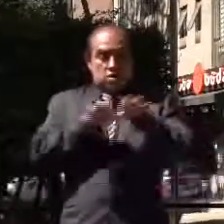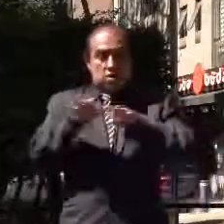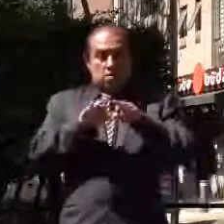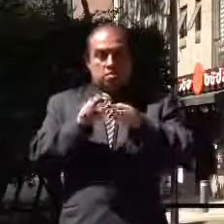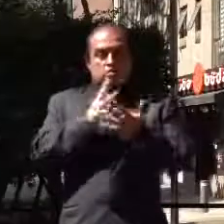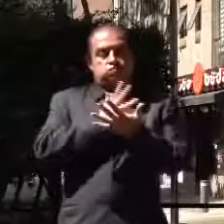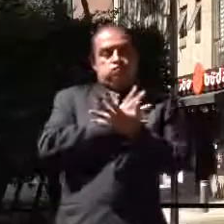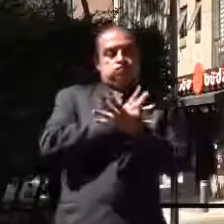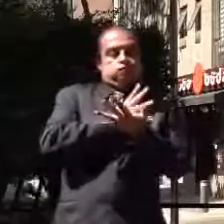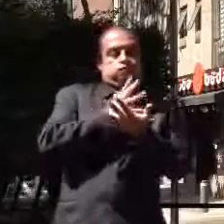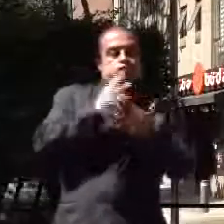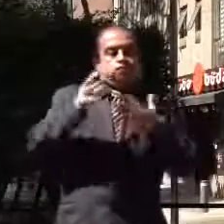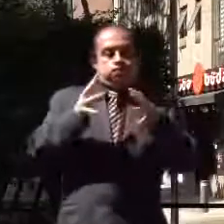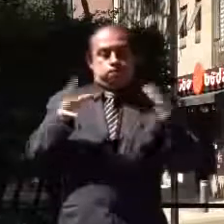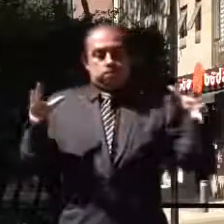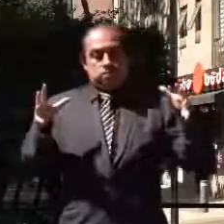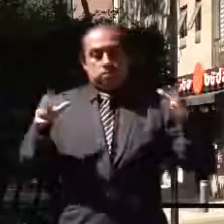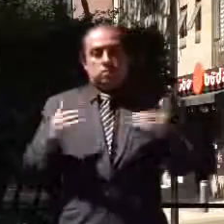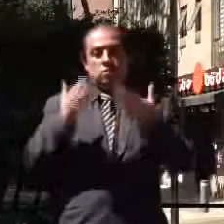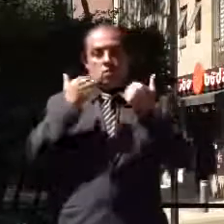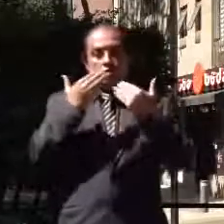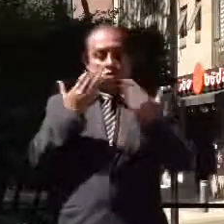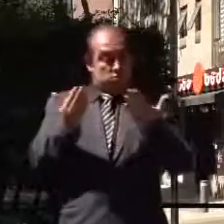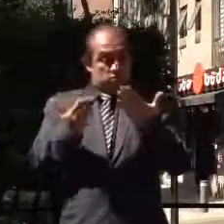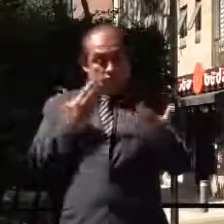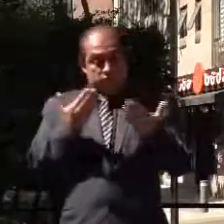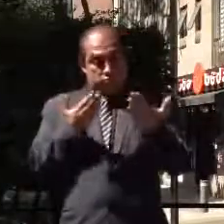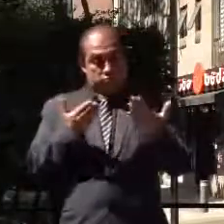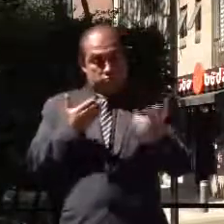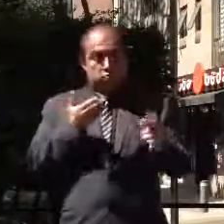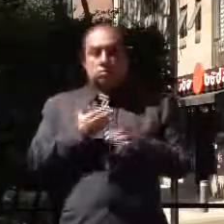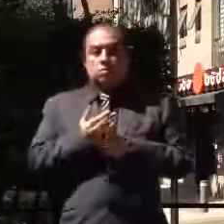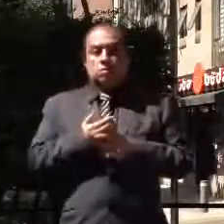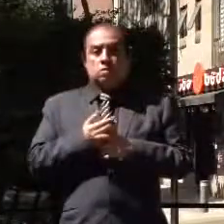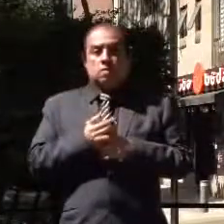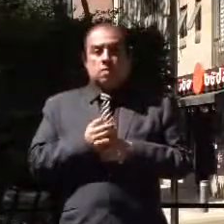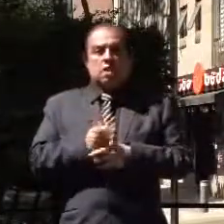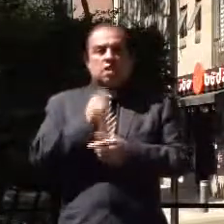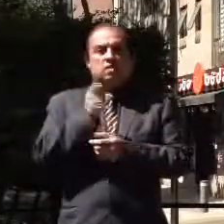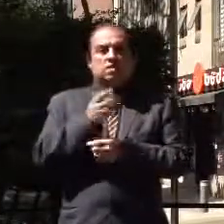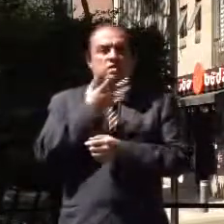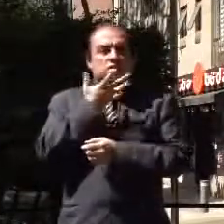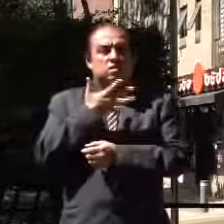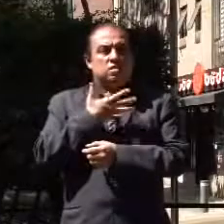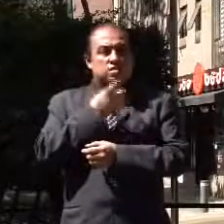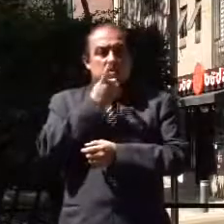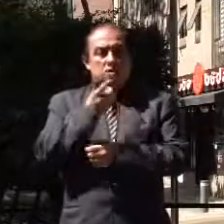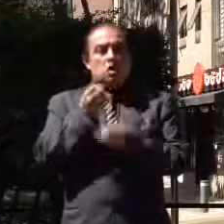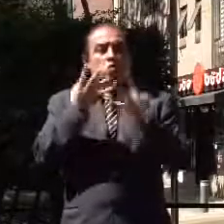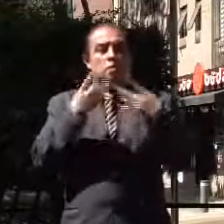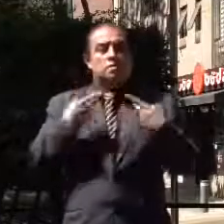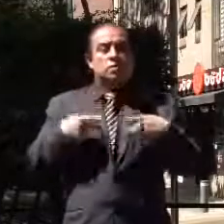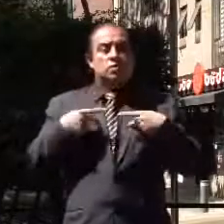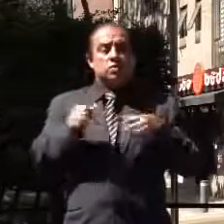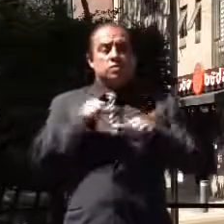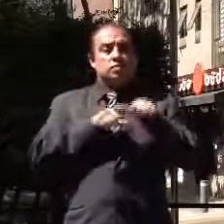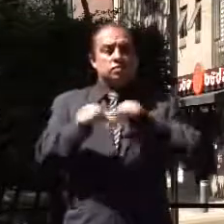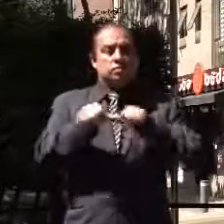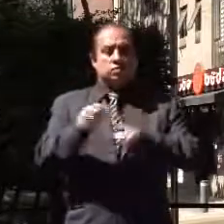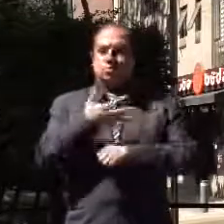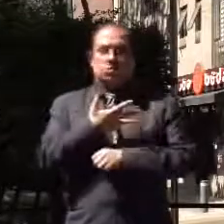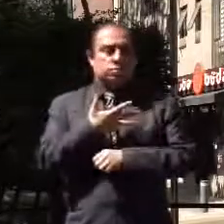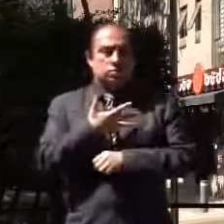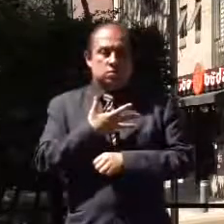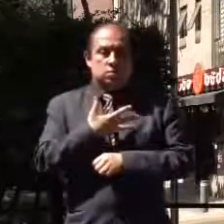exageradamente grande. No hay una comparación directa en el sentido de decir a cuántos operadores vas a sustituir. No los